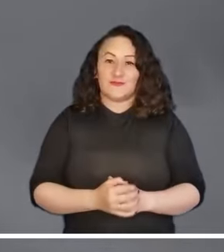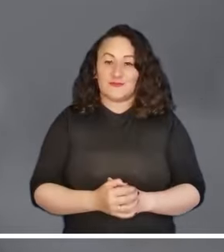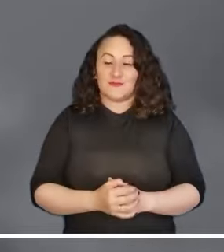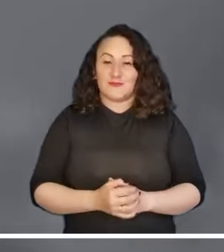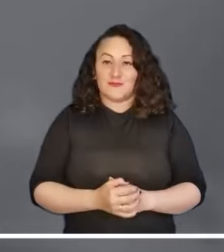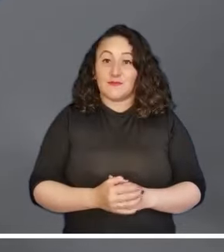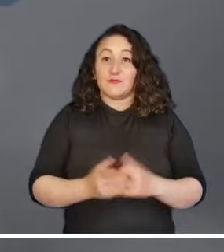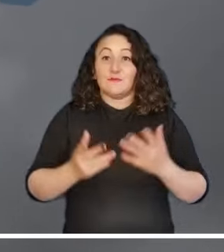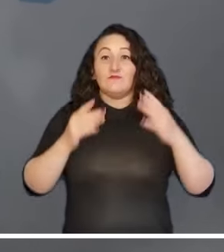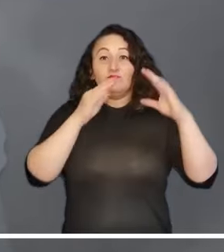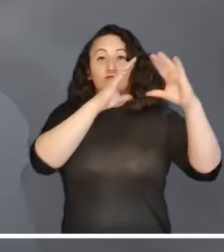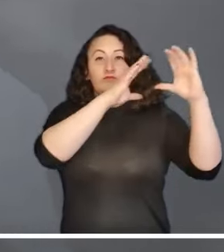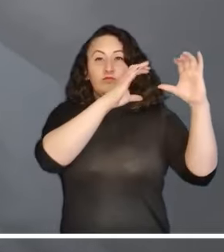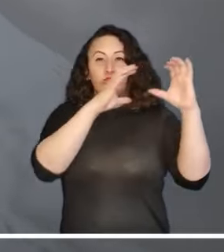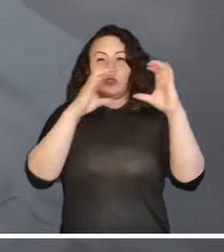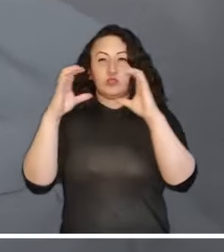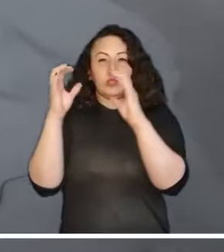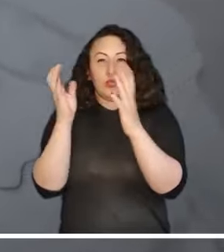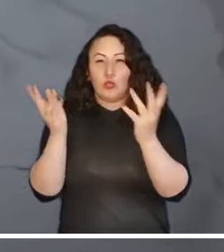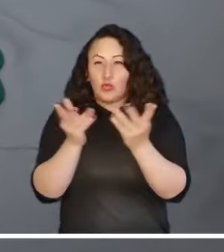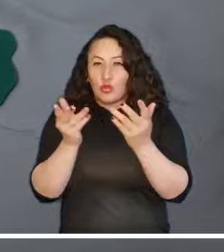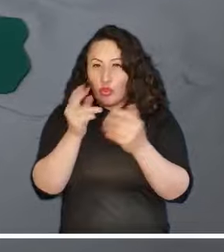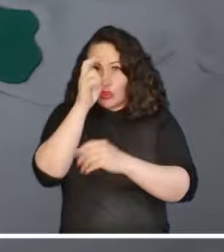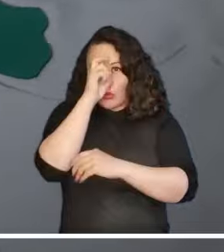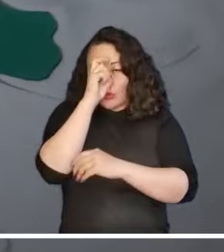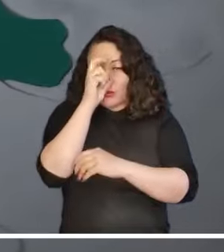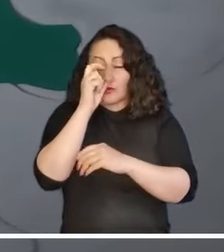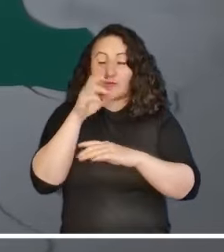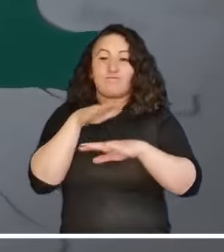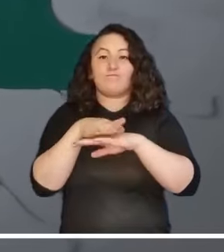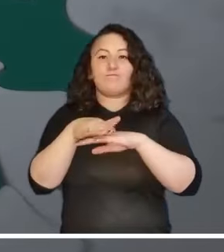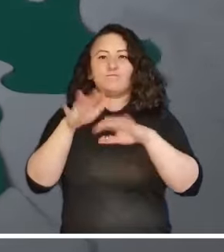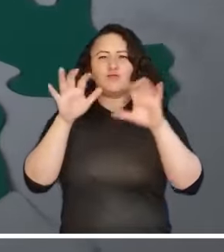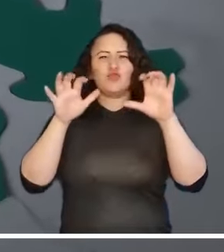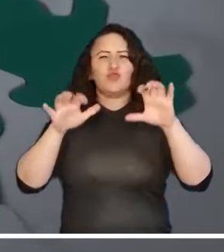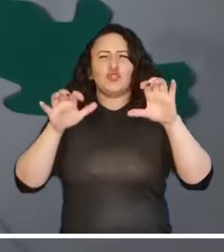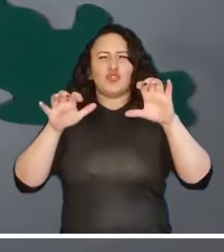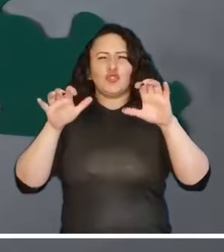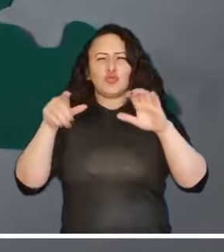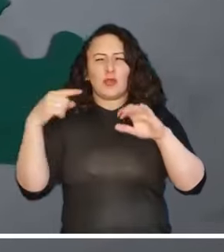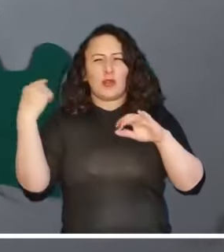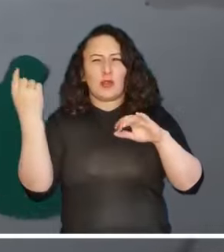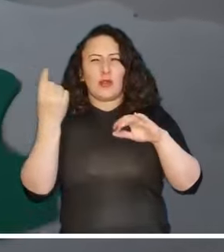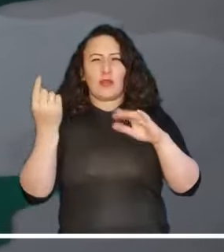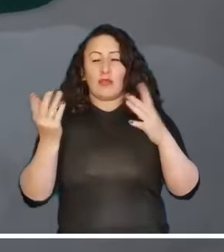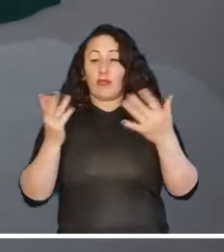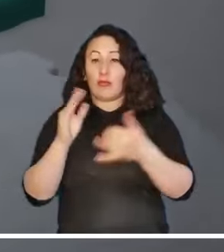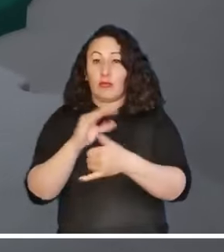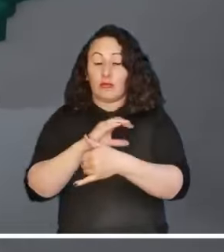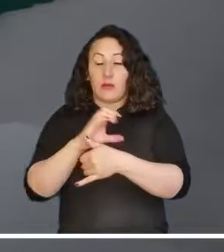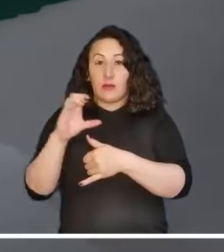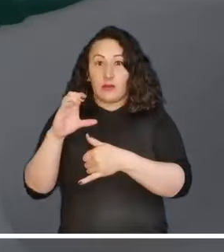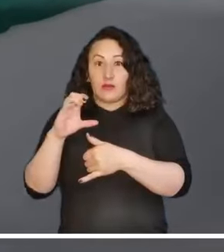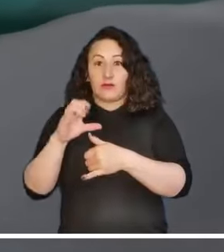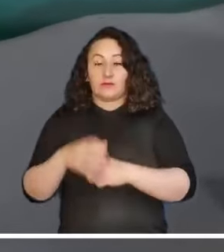nubosidad al norte del país provocará aguaceros generalizados en la región Caribe.